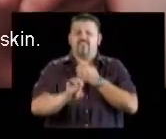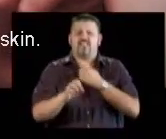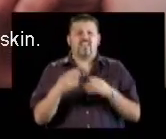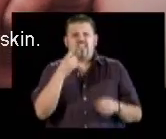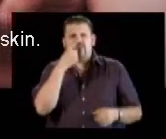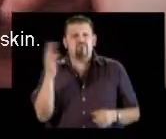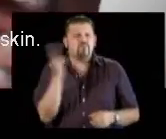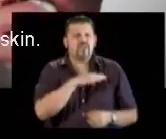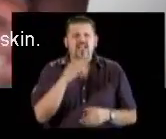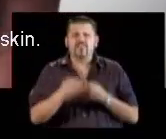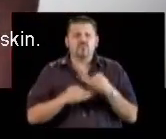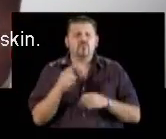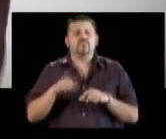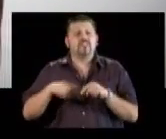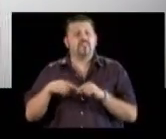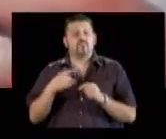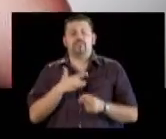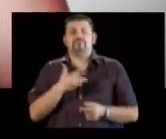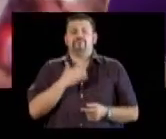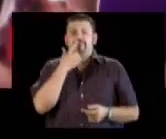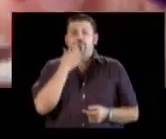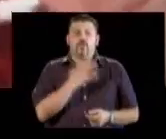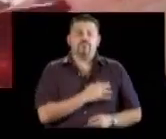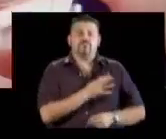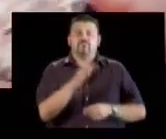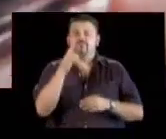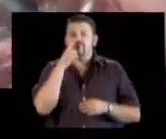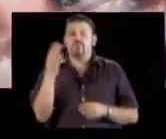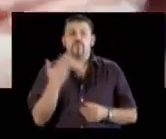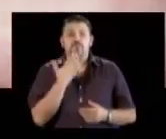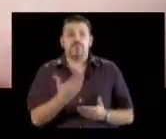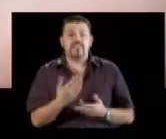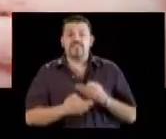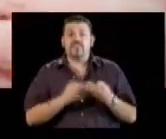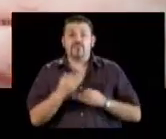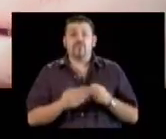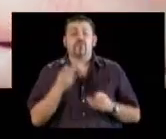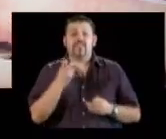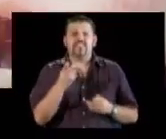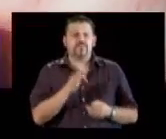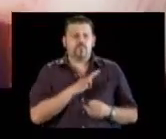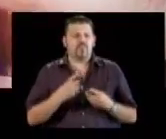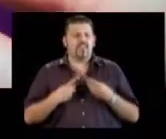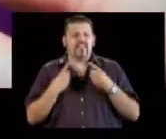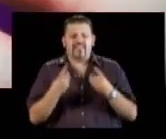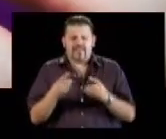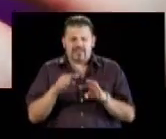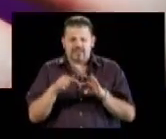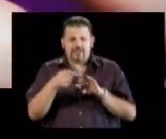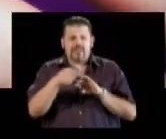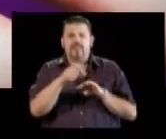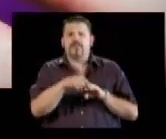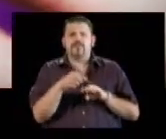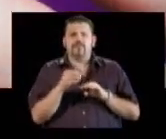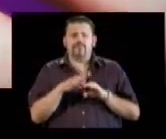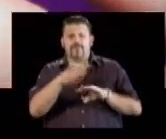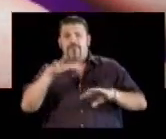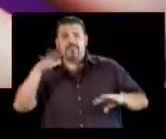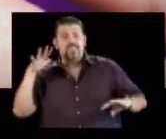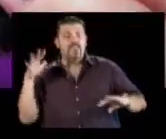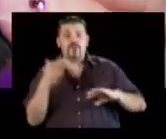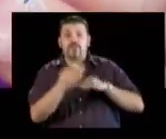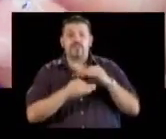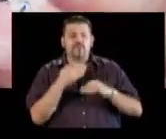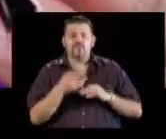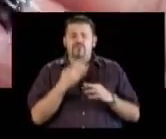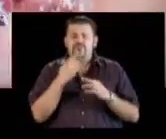un agradable aroma a manzanilla en tu piel. Pero eso no es todo. Ya puedes dar brillo y mantener tus uñas con un hermoso acabado con el